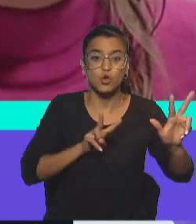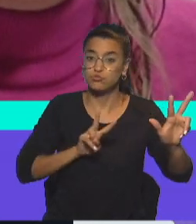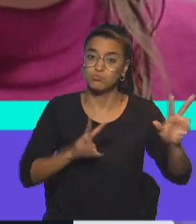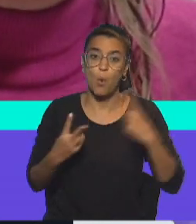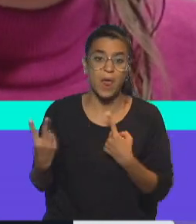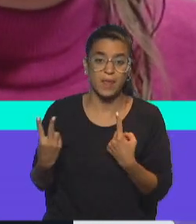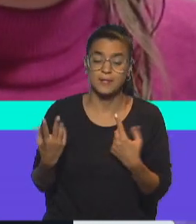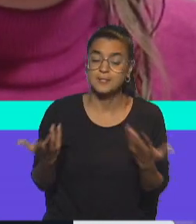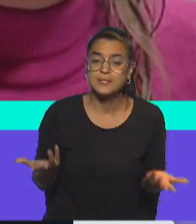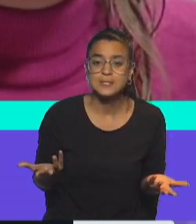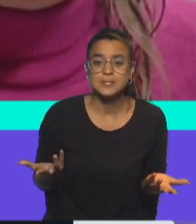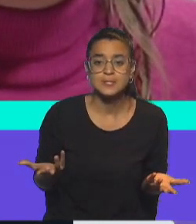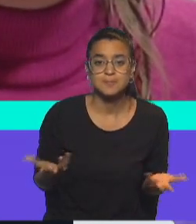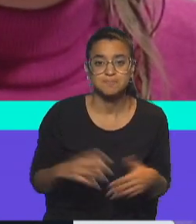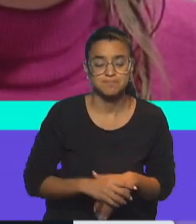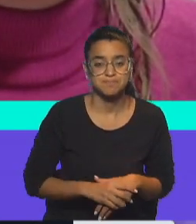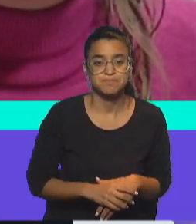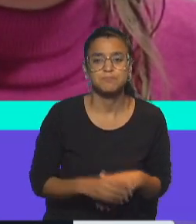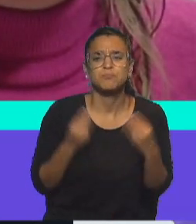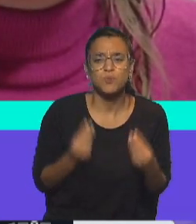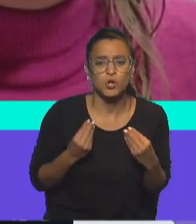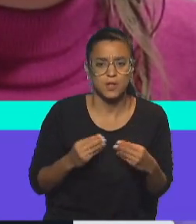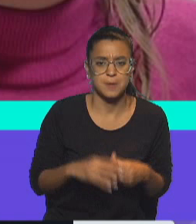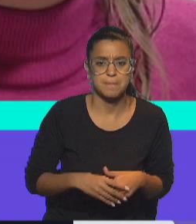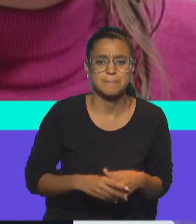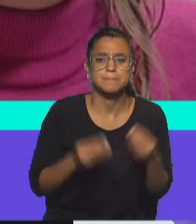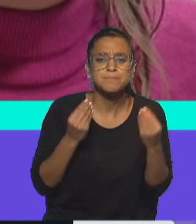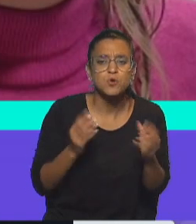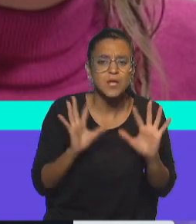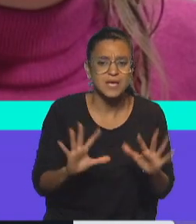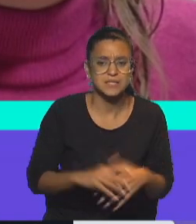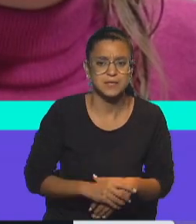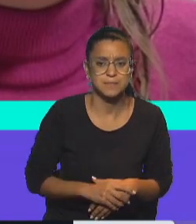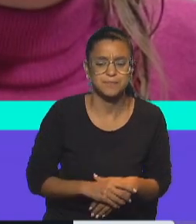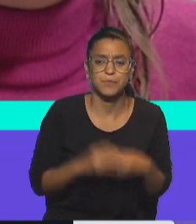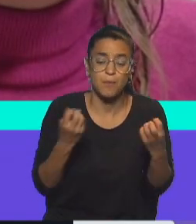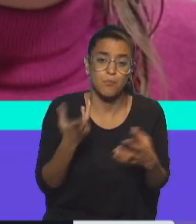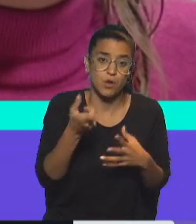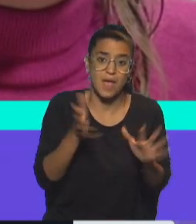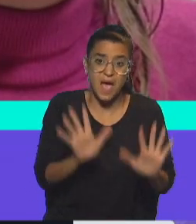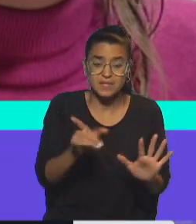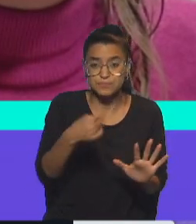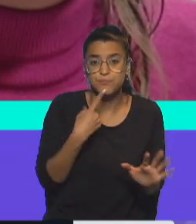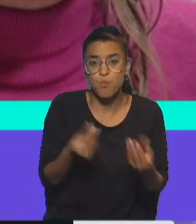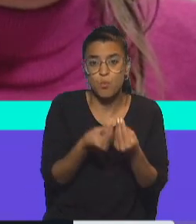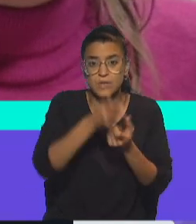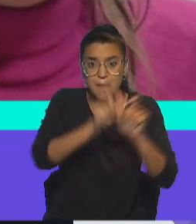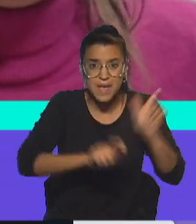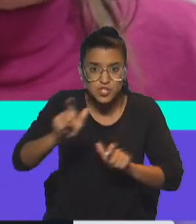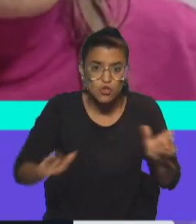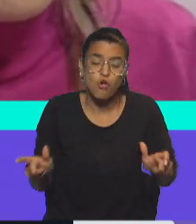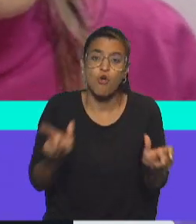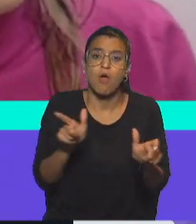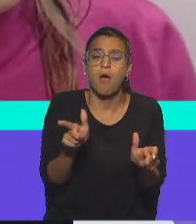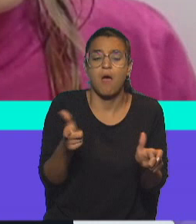no sobreviven. ¿Por qué? ¿Por qué está pasando esto? Porque en ese universo hay muchísima gente que no tiene